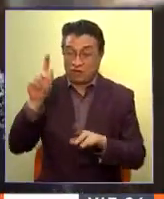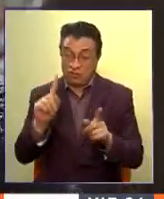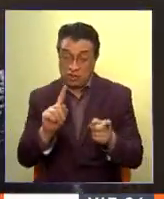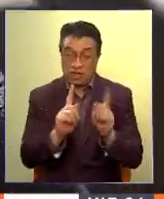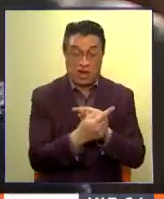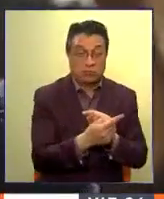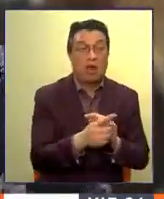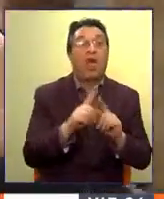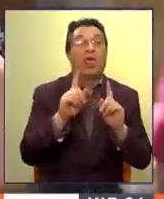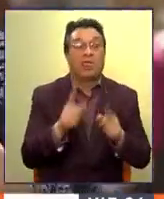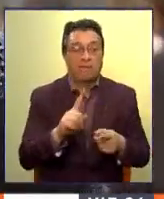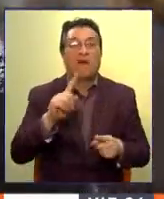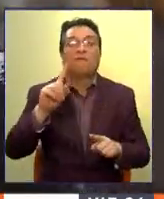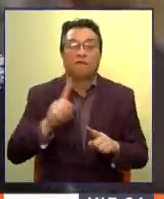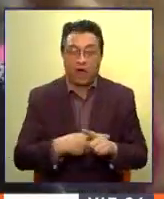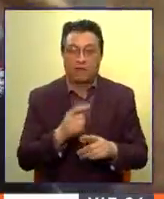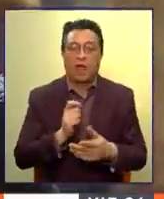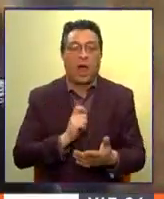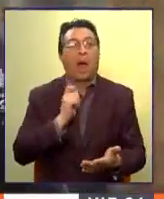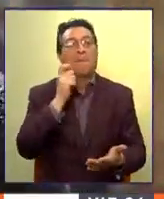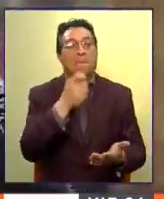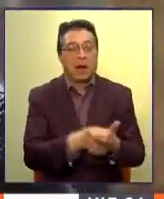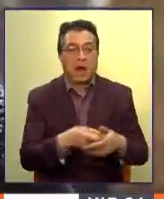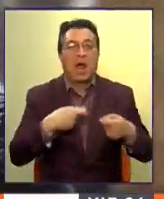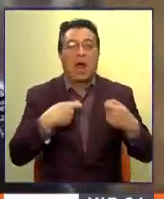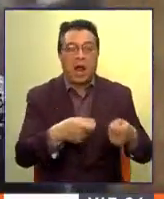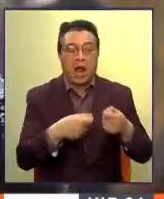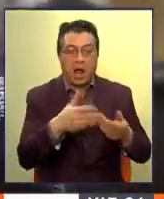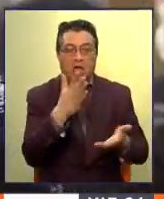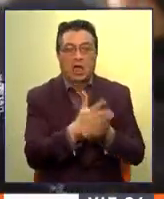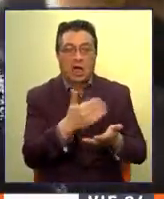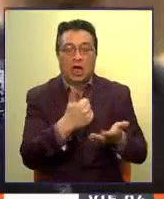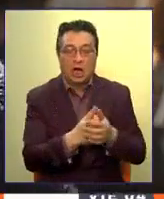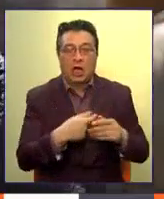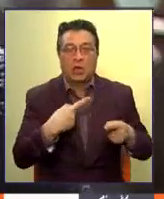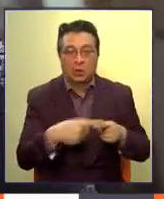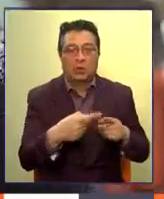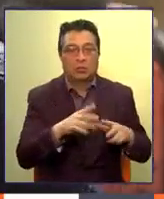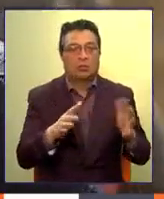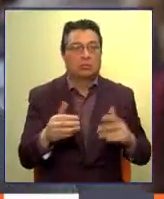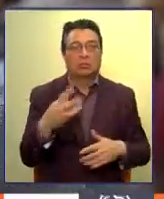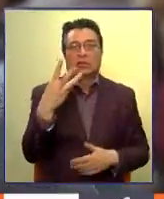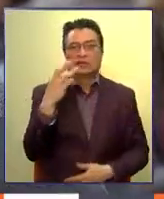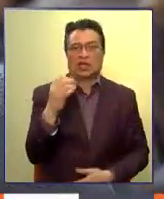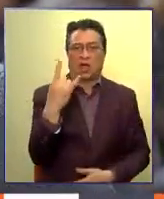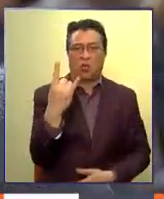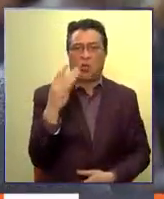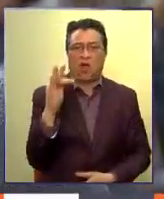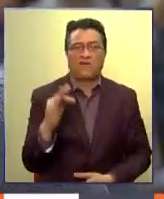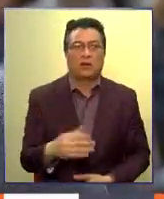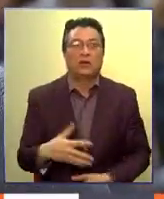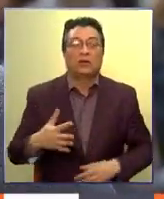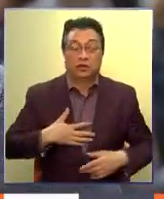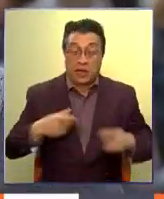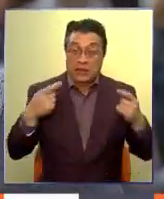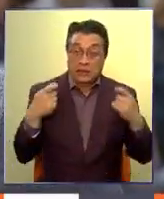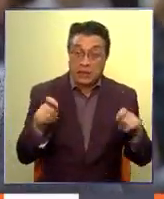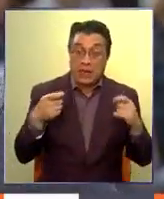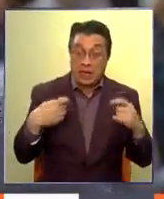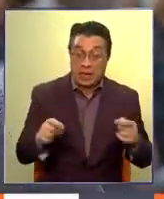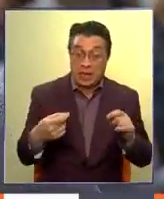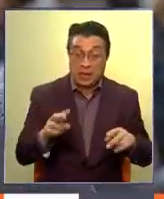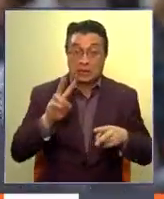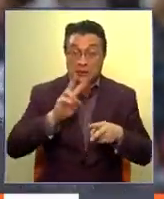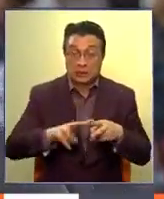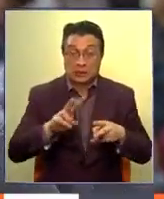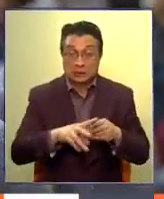volver a pagar los gastos operacionales, que no dejan de ser cerca de 30 UF. Cuando yo intenté hacer la repactación